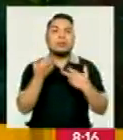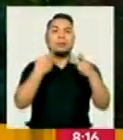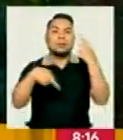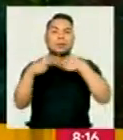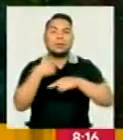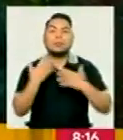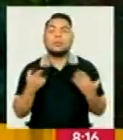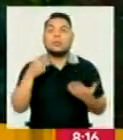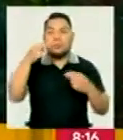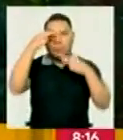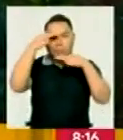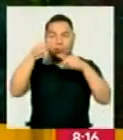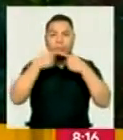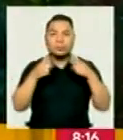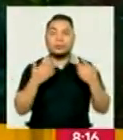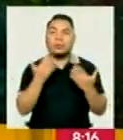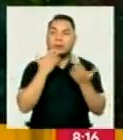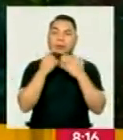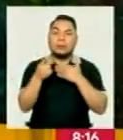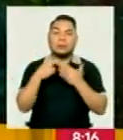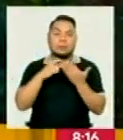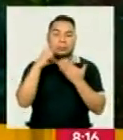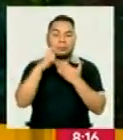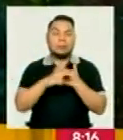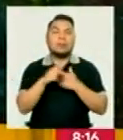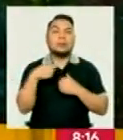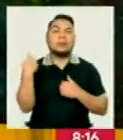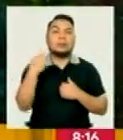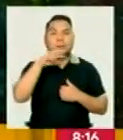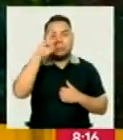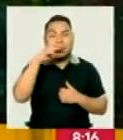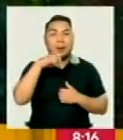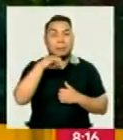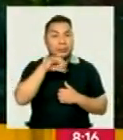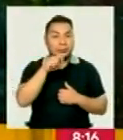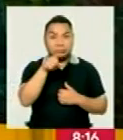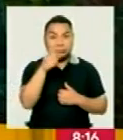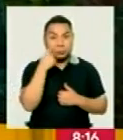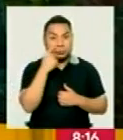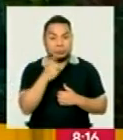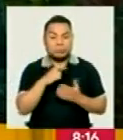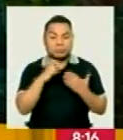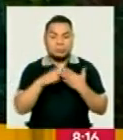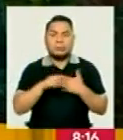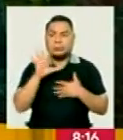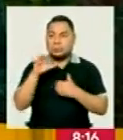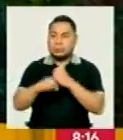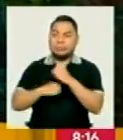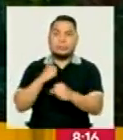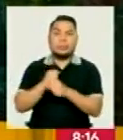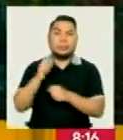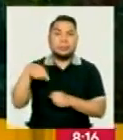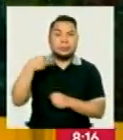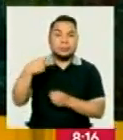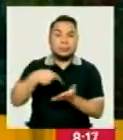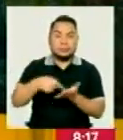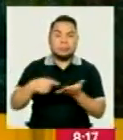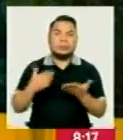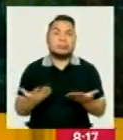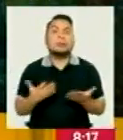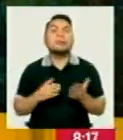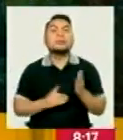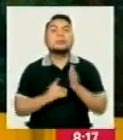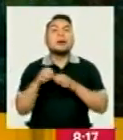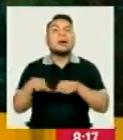vuelta, vamos con lo anunciado. ¿Habían oído hablar del Programa Nacional País? ¿No? Ya va a cumplir 5 años esta próxima semana de desarrollo